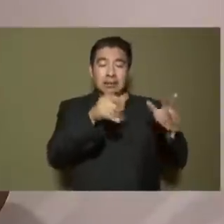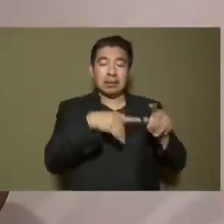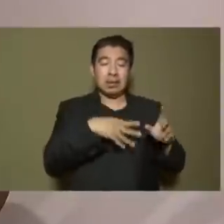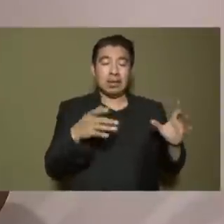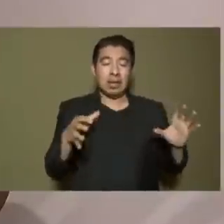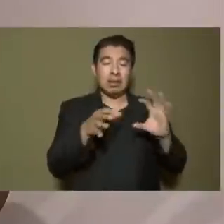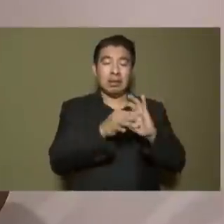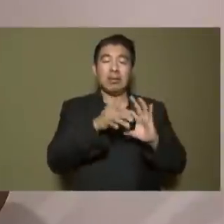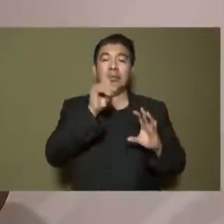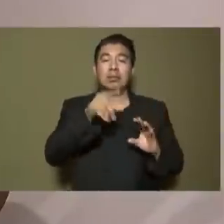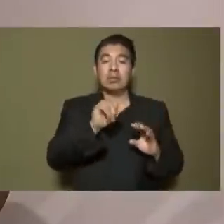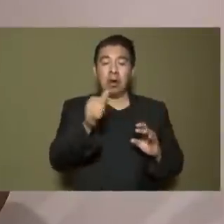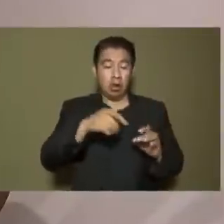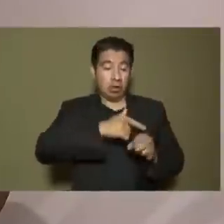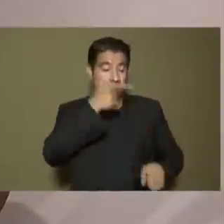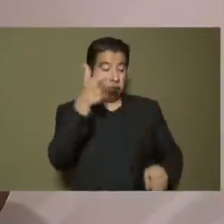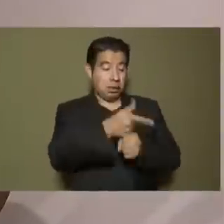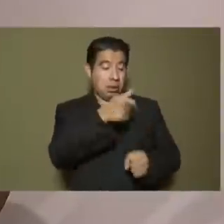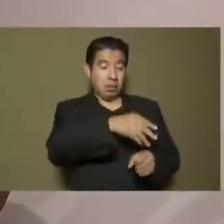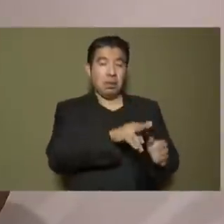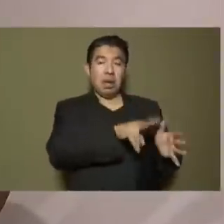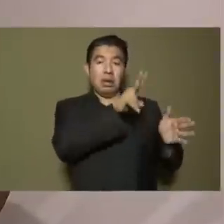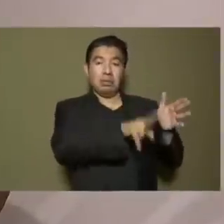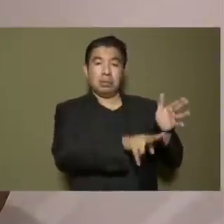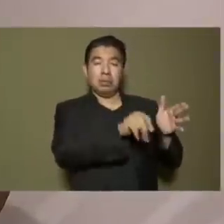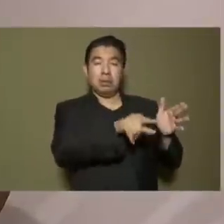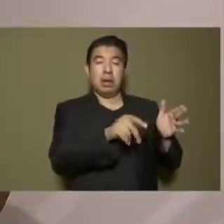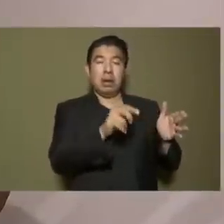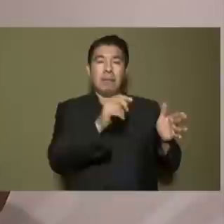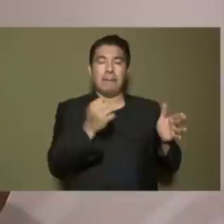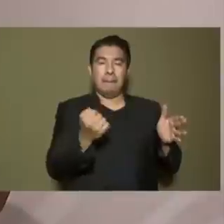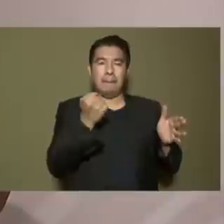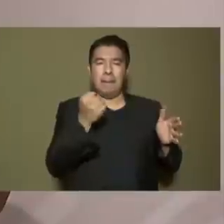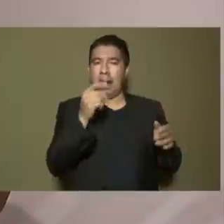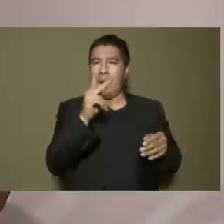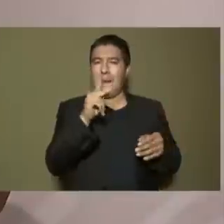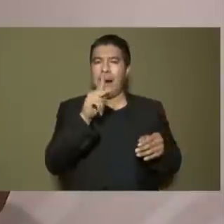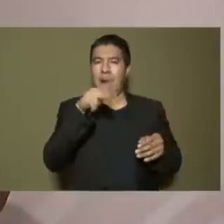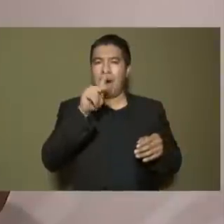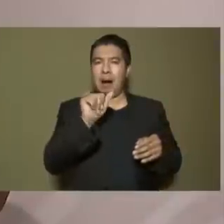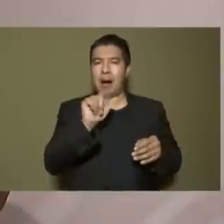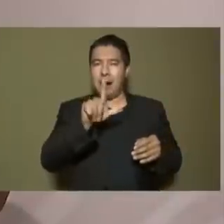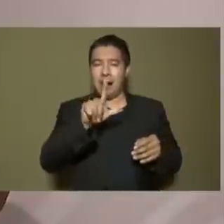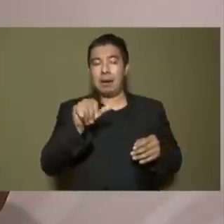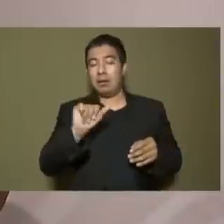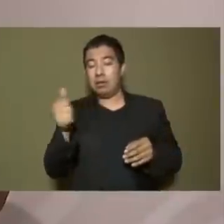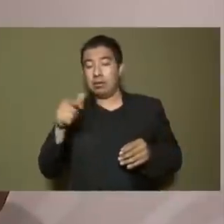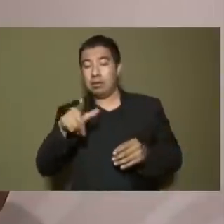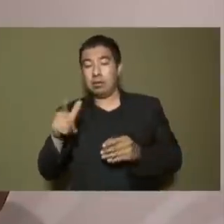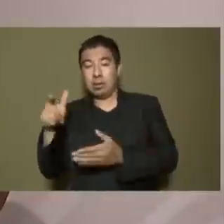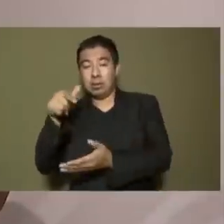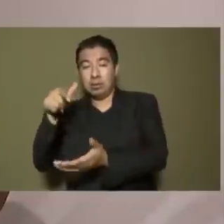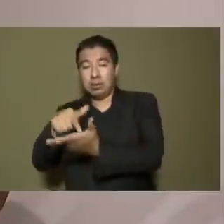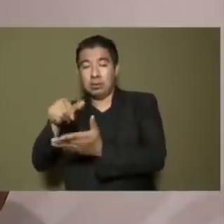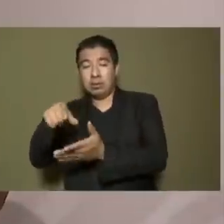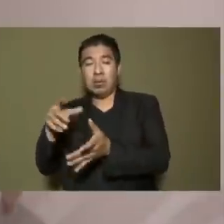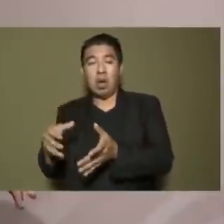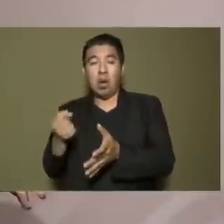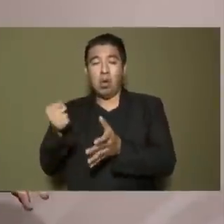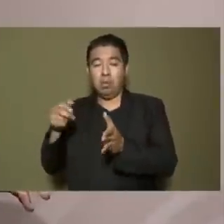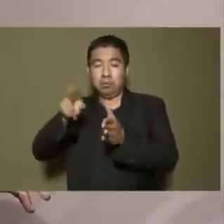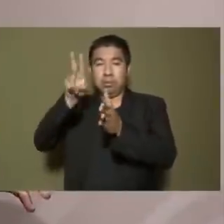encuentra esta otra tumba, la de la Reina Roja.